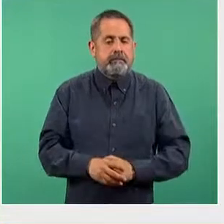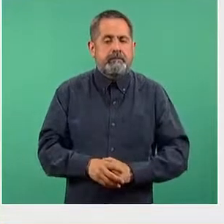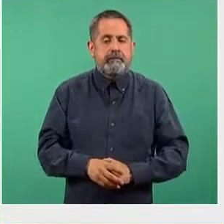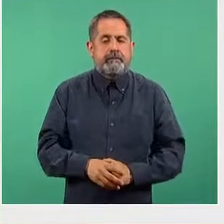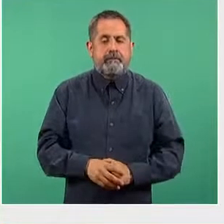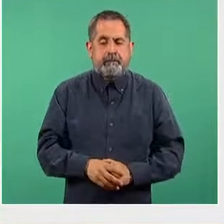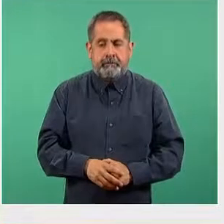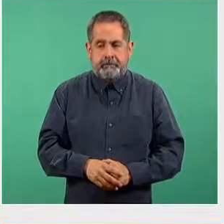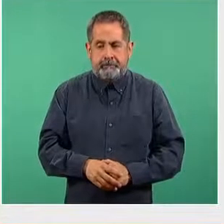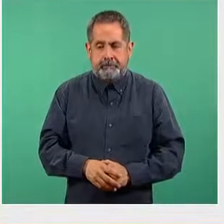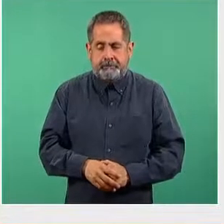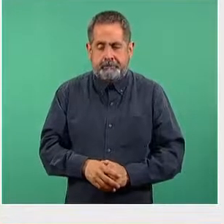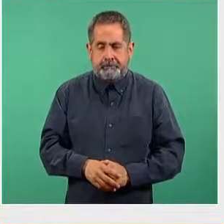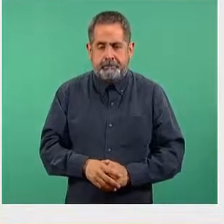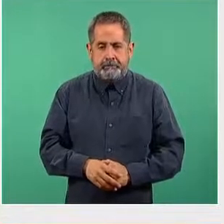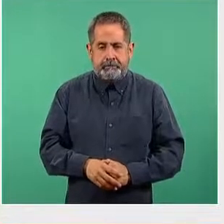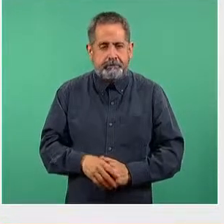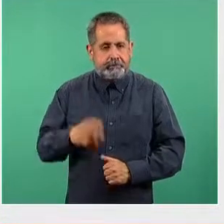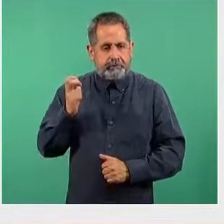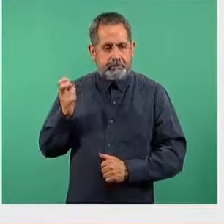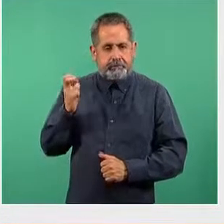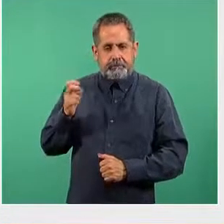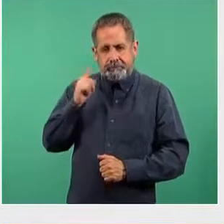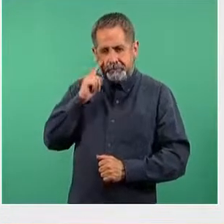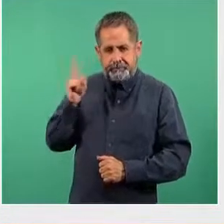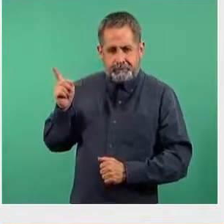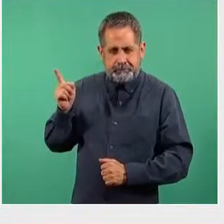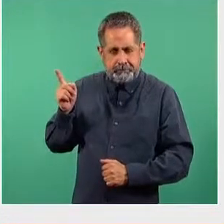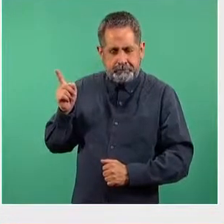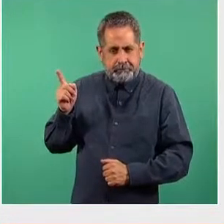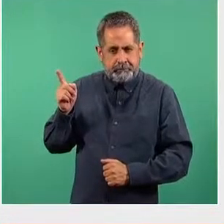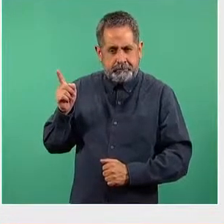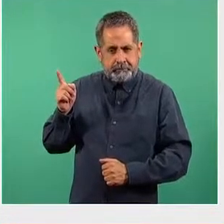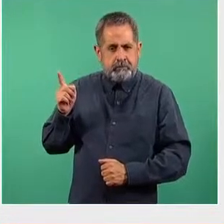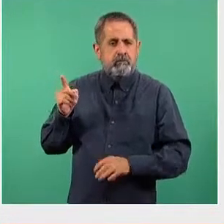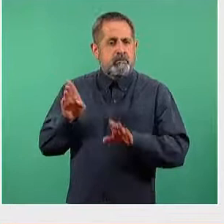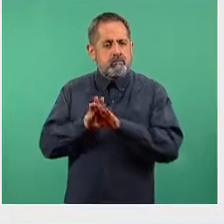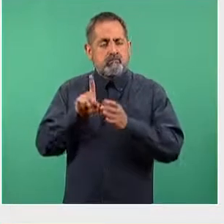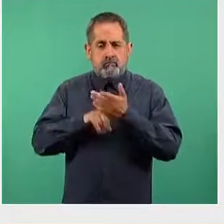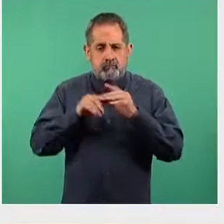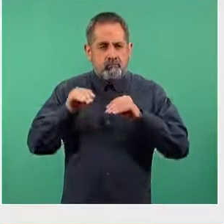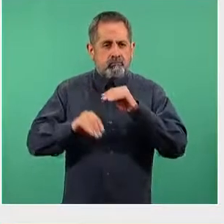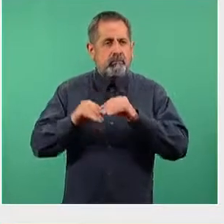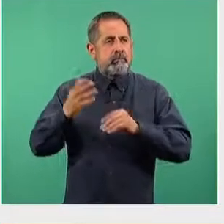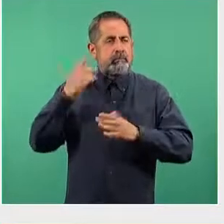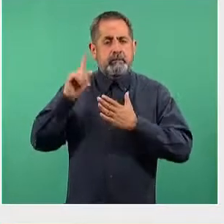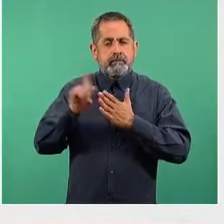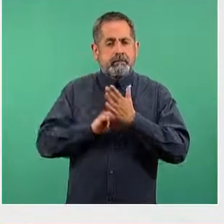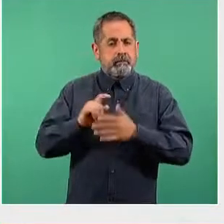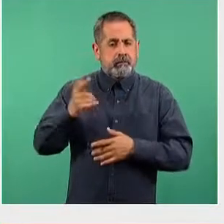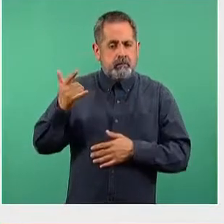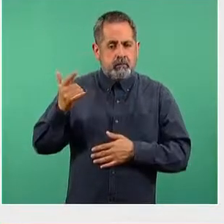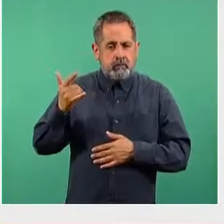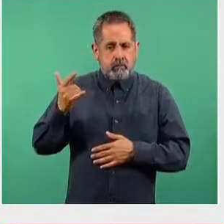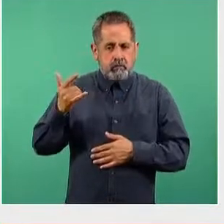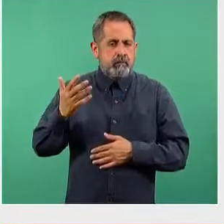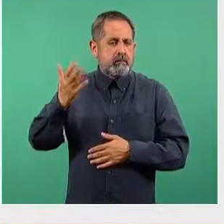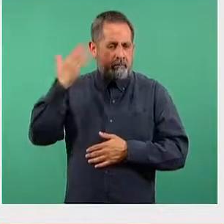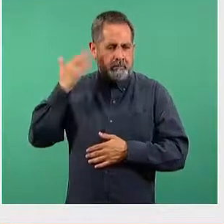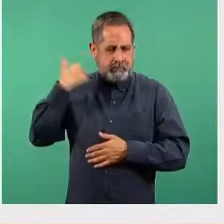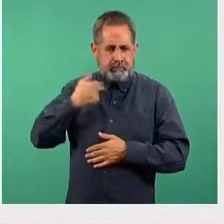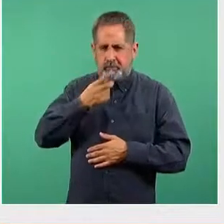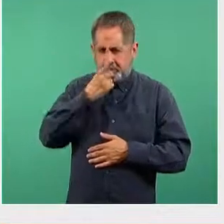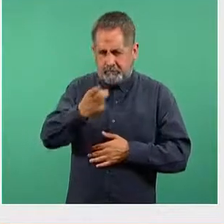lámina. Estos operativos los llevamos a cabo desde el mes de julio, como dije